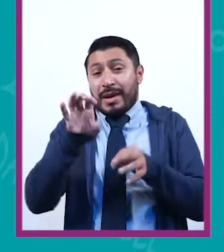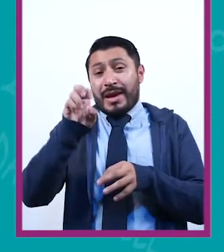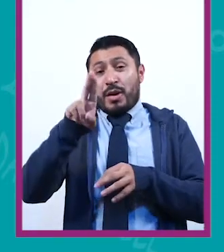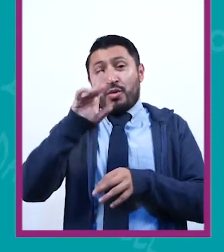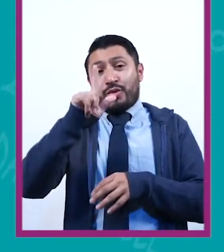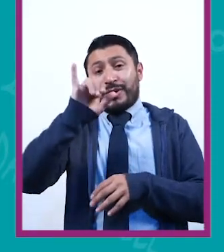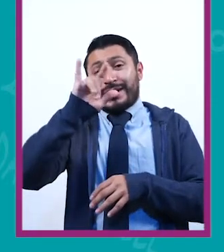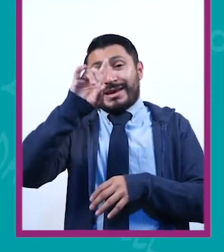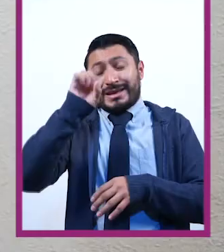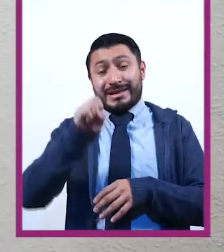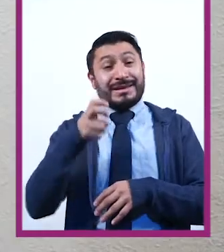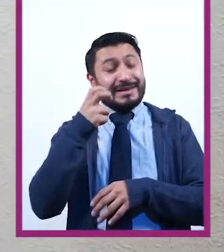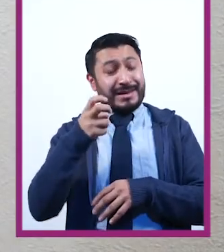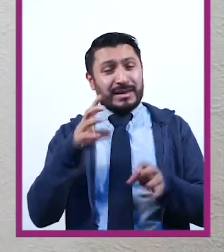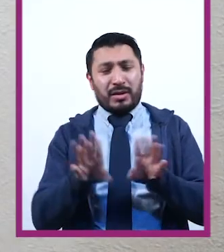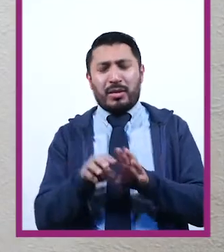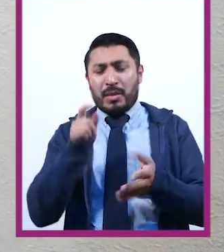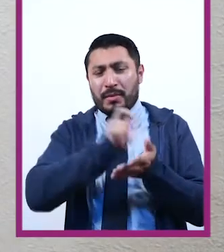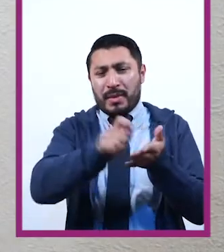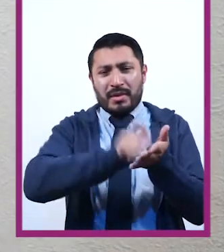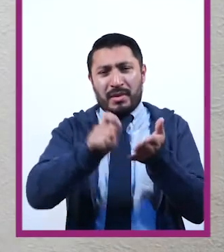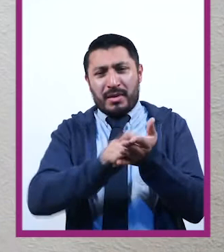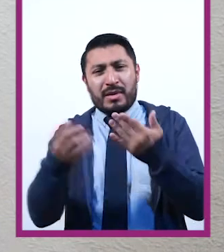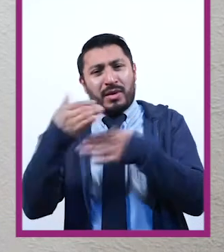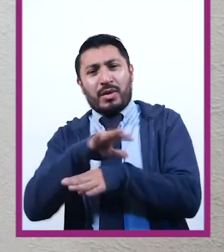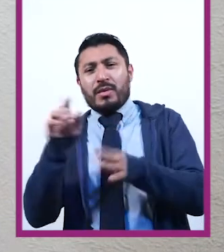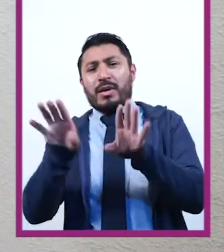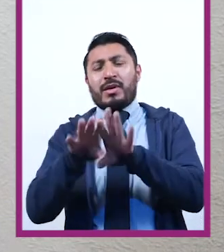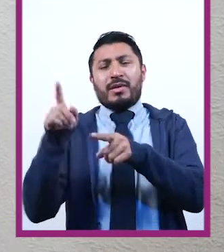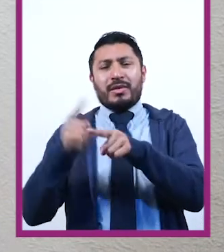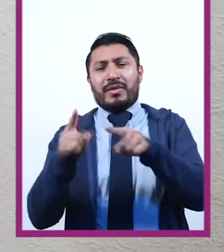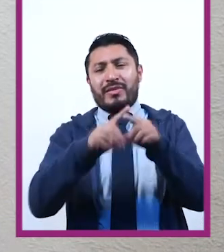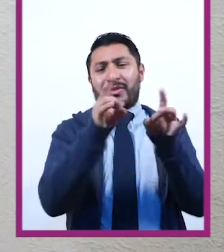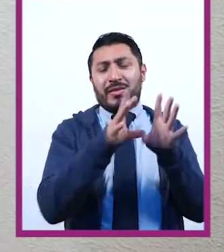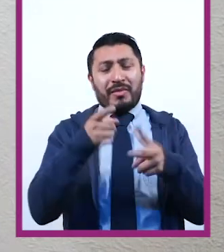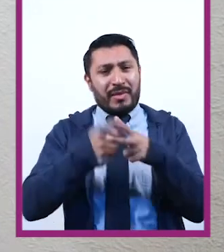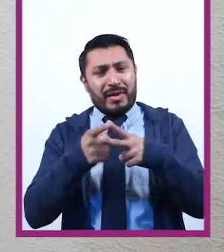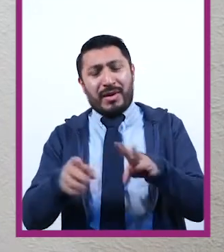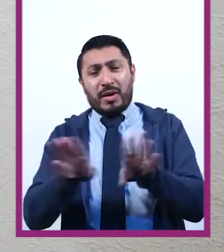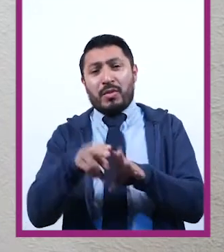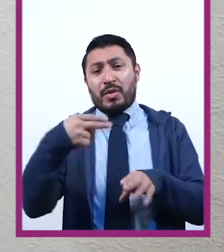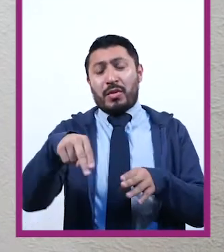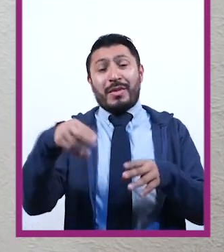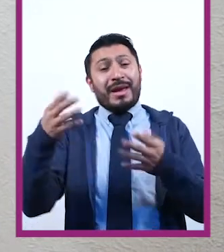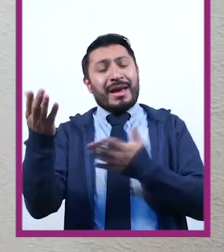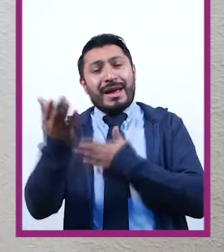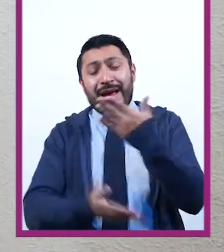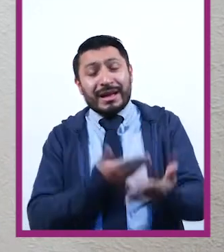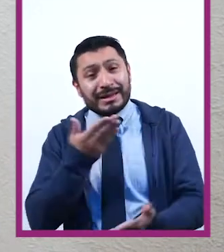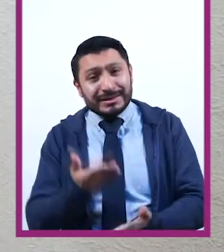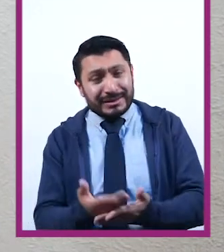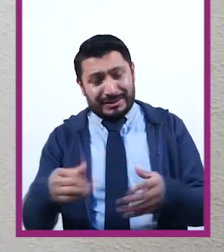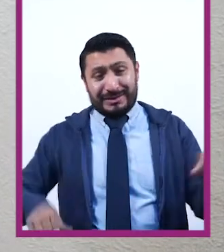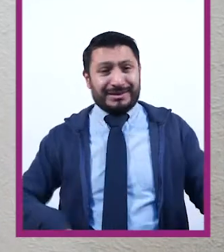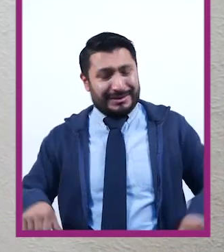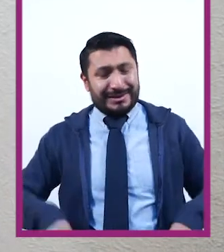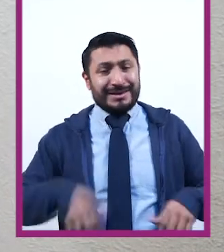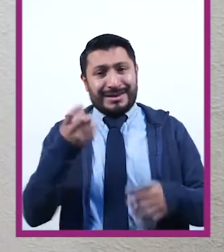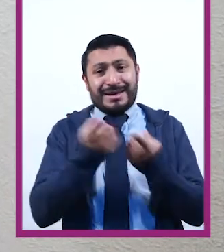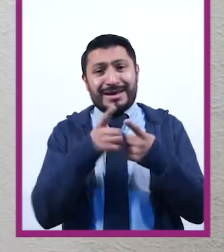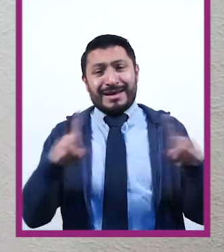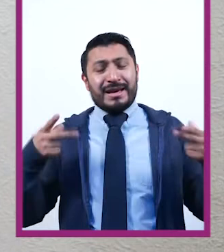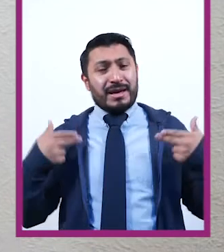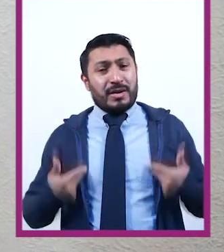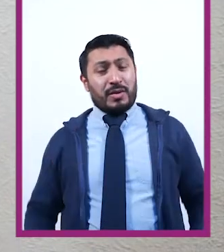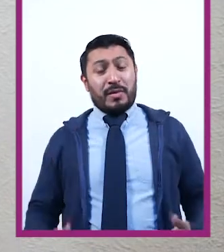geométrica de Euclides. Este tratado matemático está redactado sobre una serie de supuestos matemáticos llamados